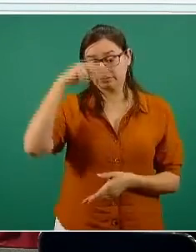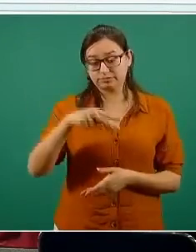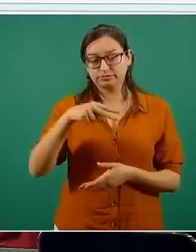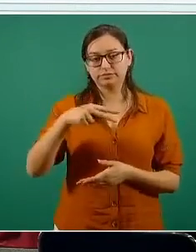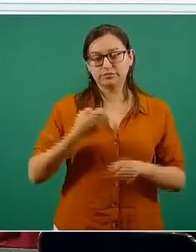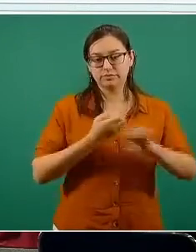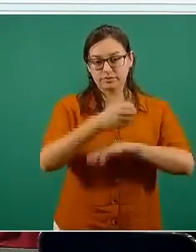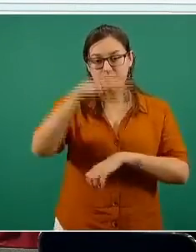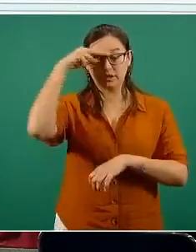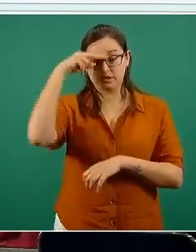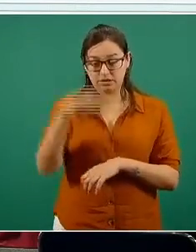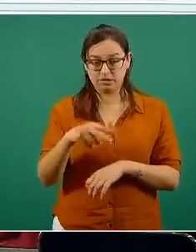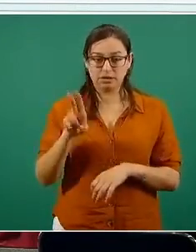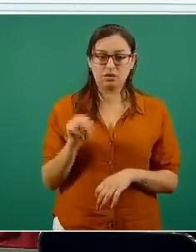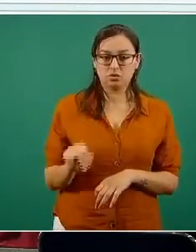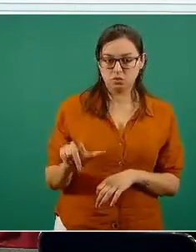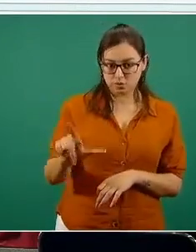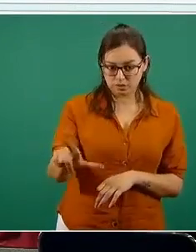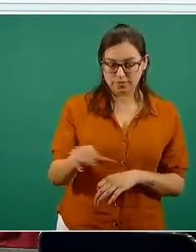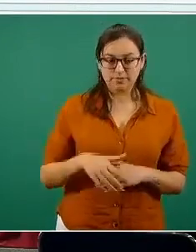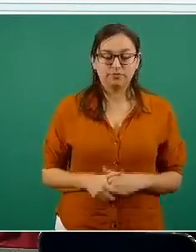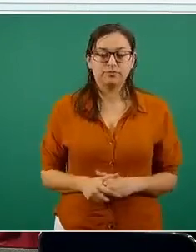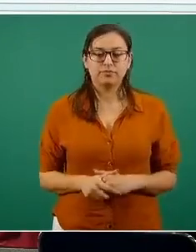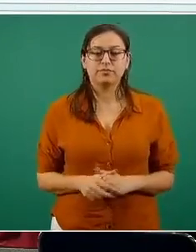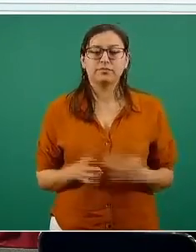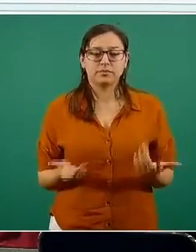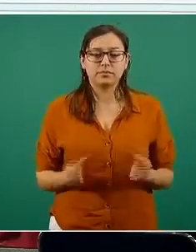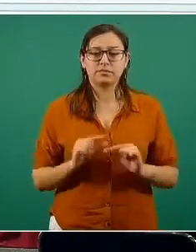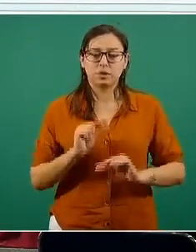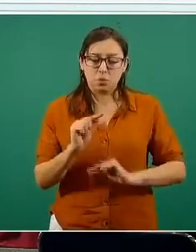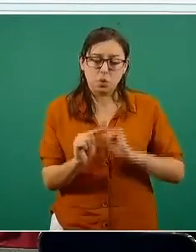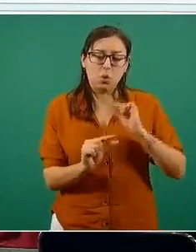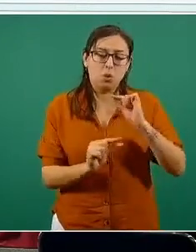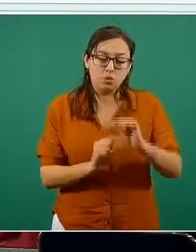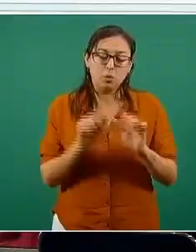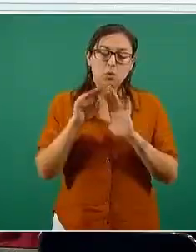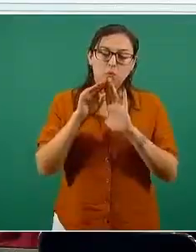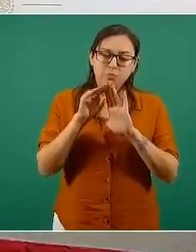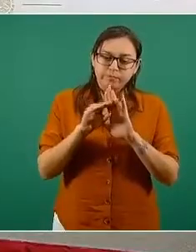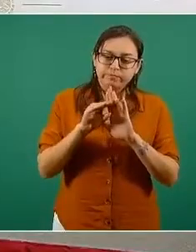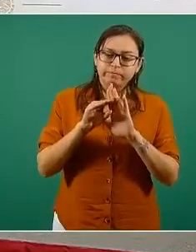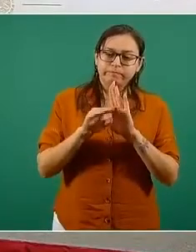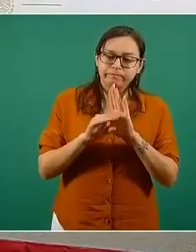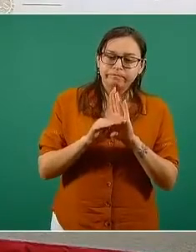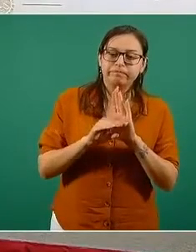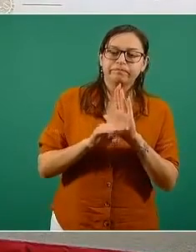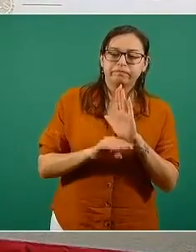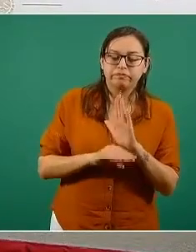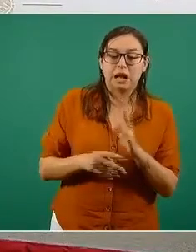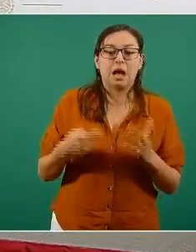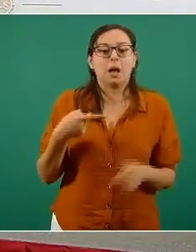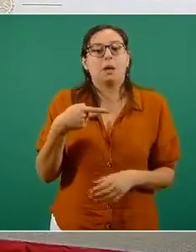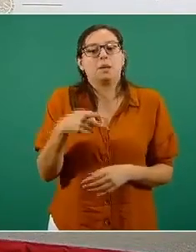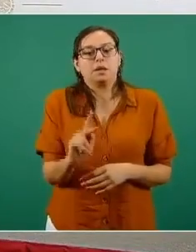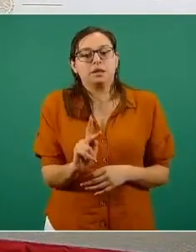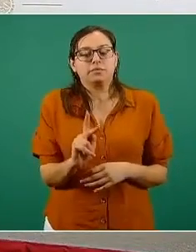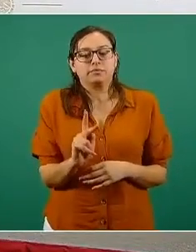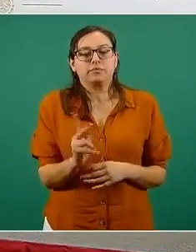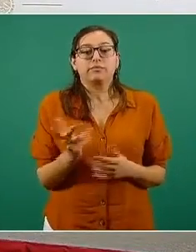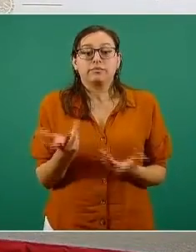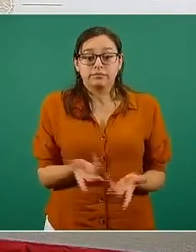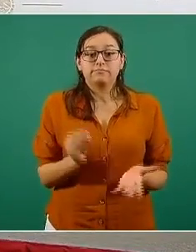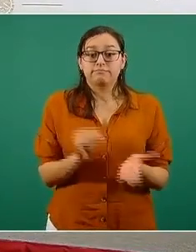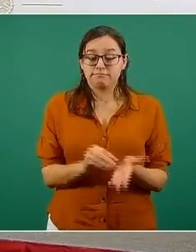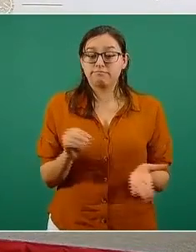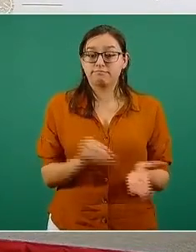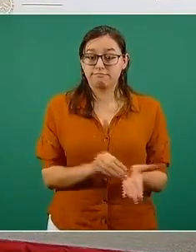de México y Nuevo León. Aunque han ido bajando un poco los porcentajes de ocupación, seguimos en un nivel